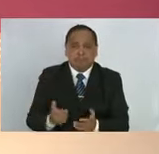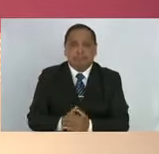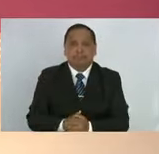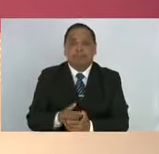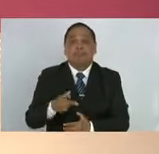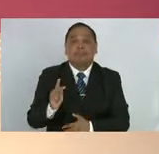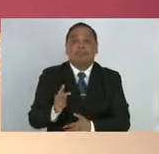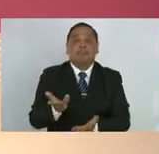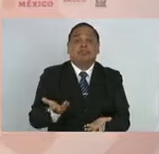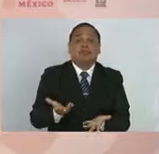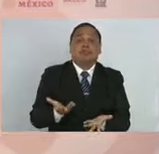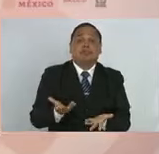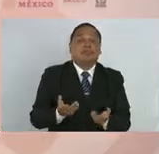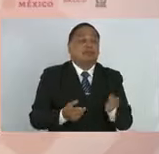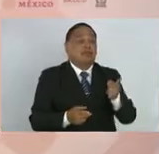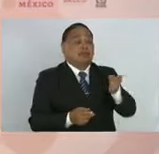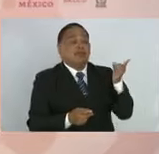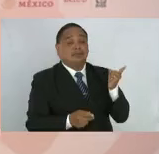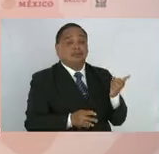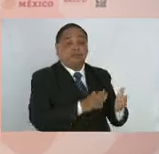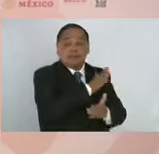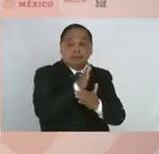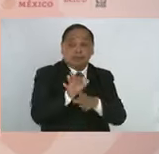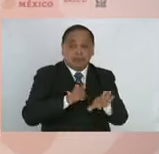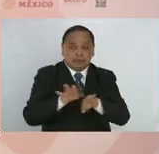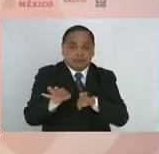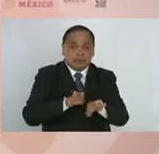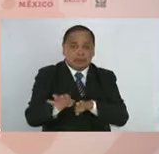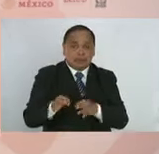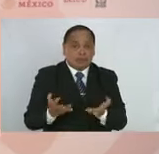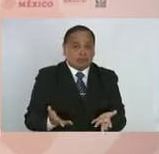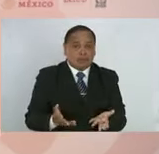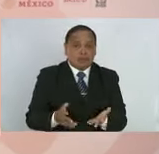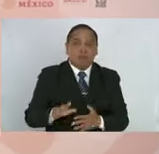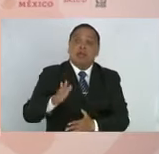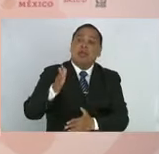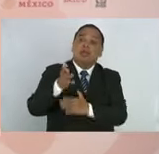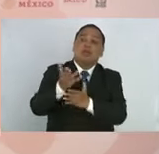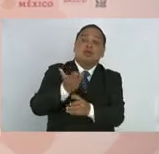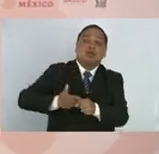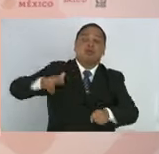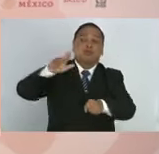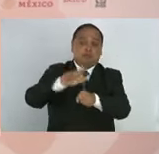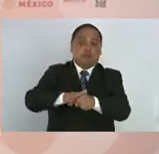quería ir a trabajar a hospitales rurales